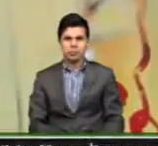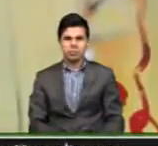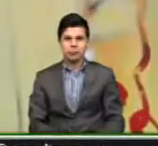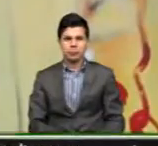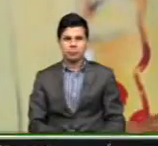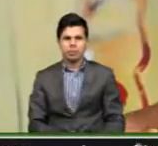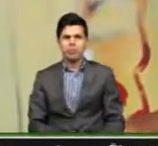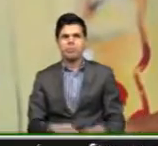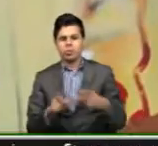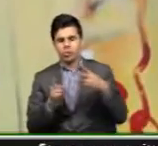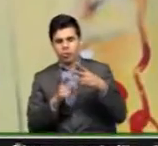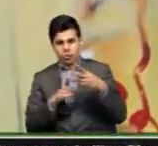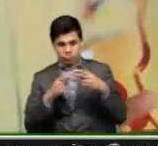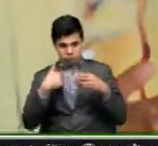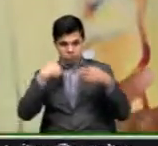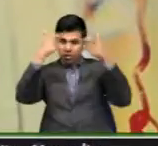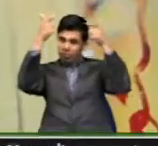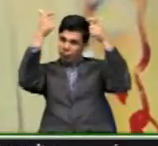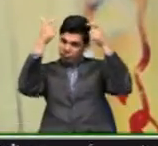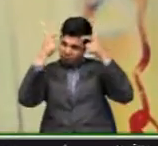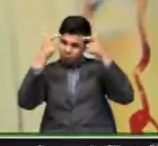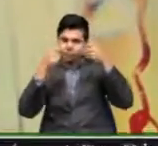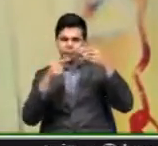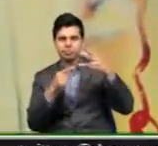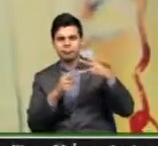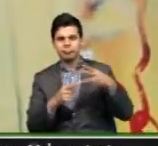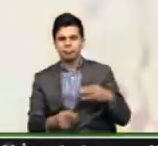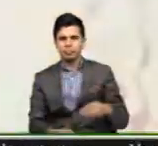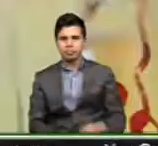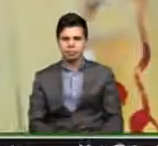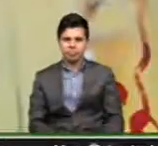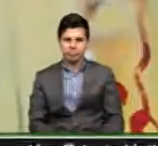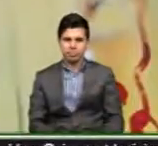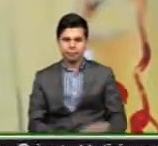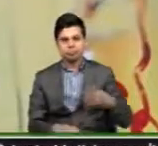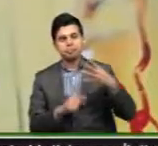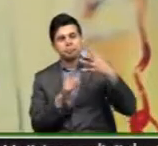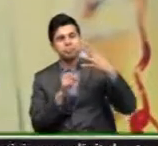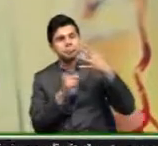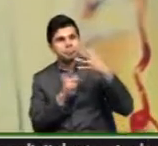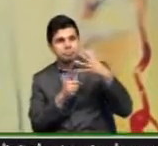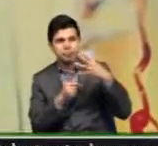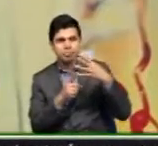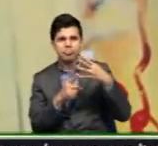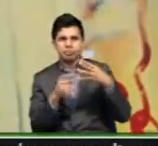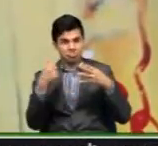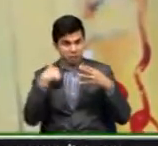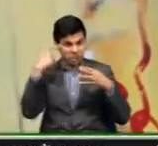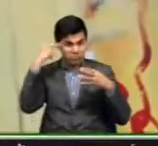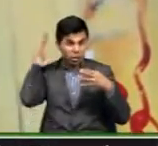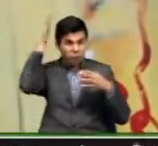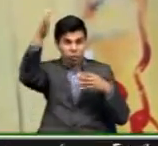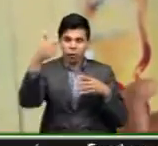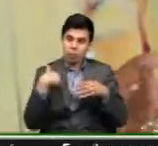Si hablamos de Yo soy la reina, la que le hace canciones. Si hablamos de Cuando yo muera,